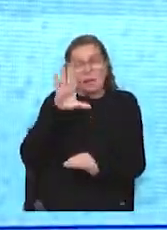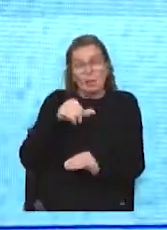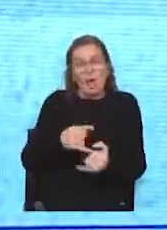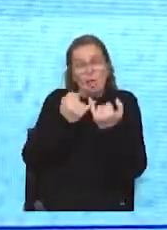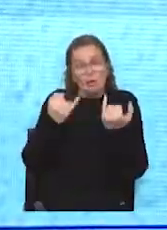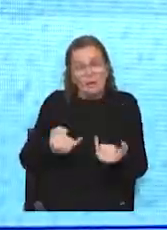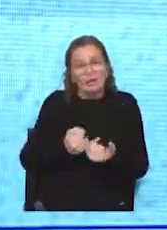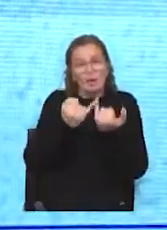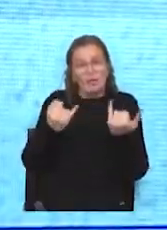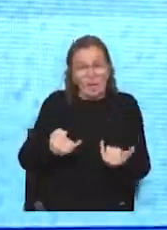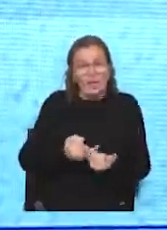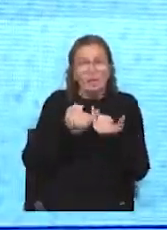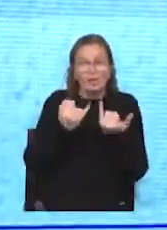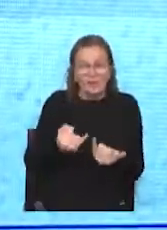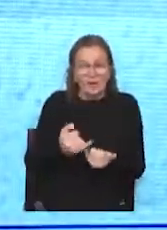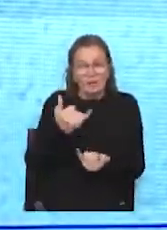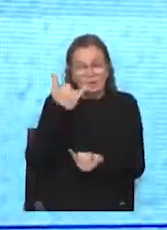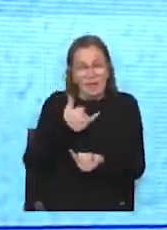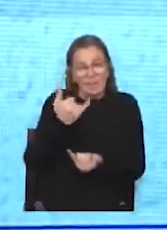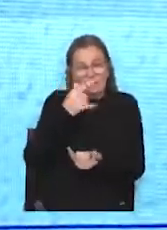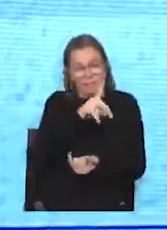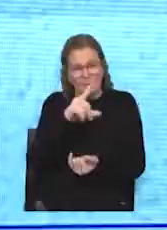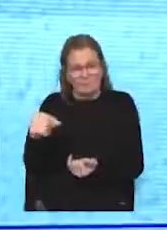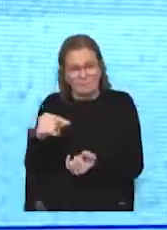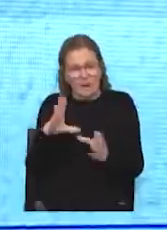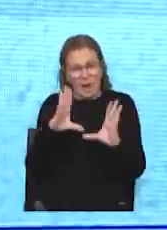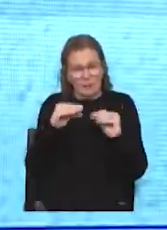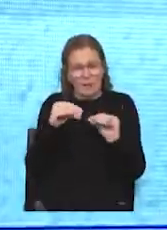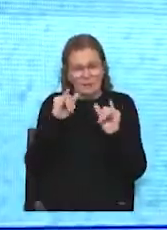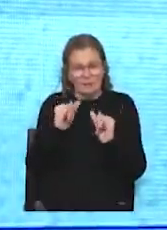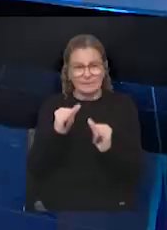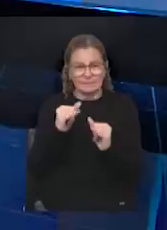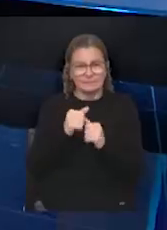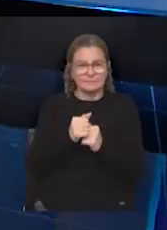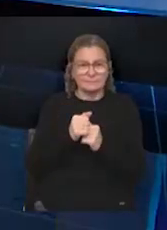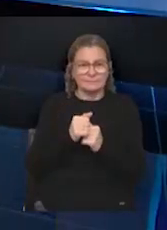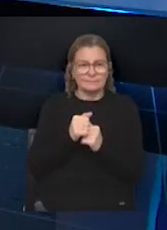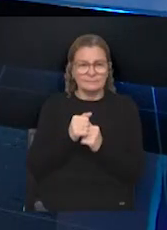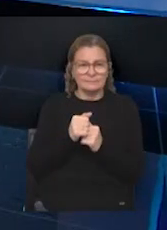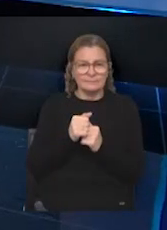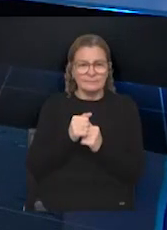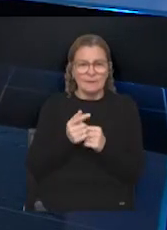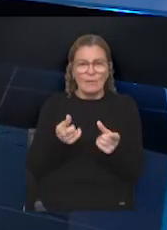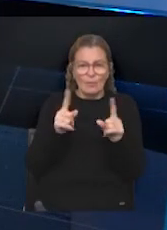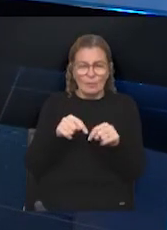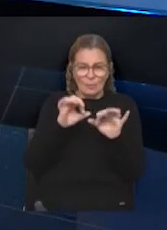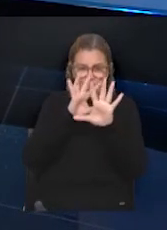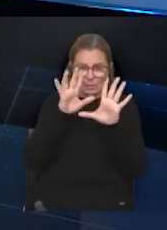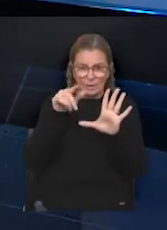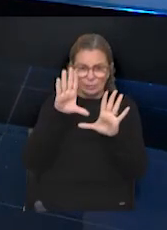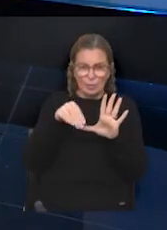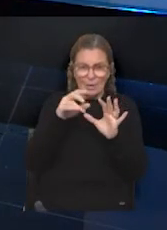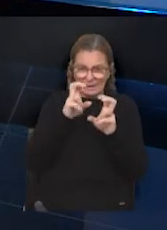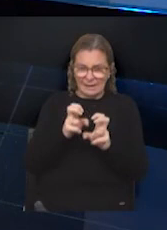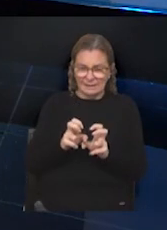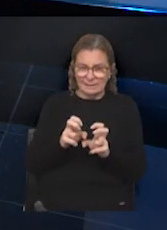días un día así otro también llaman para hablar de carteto adyacente y ahora sí yacente muy claro todo este anális pero